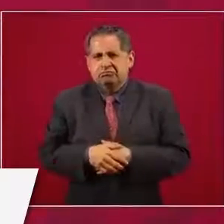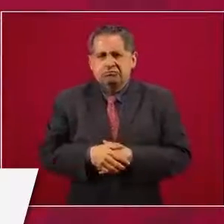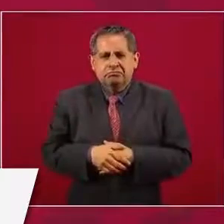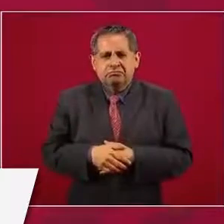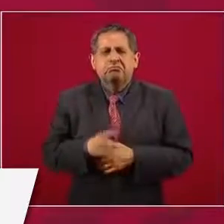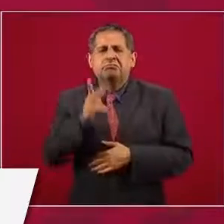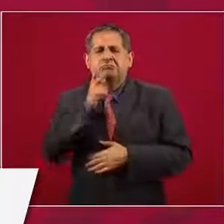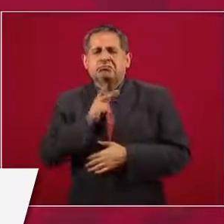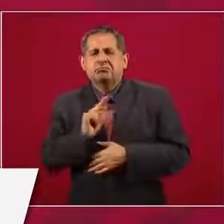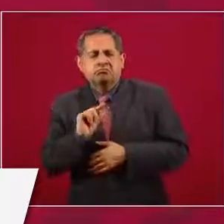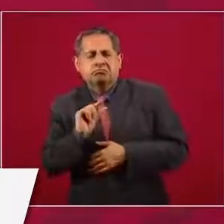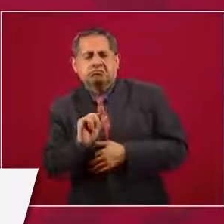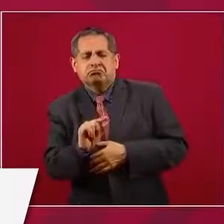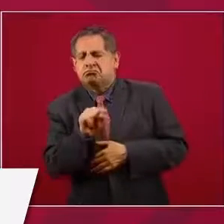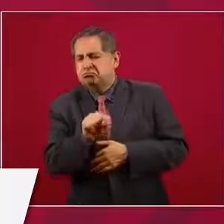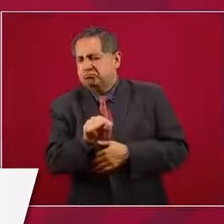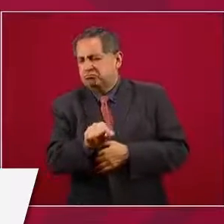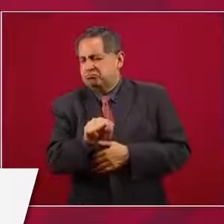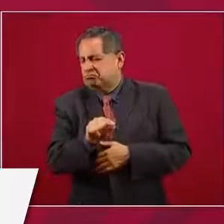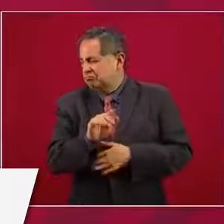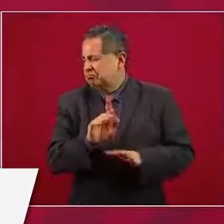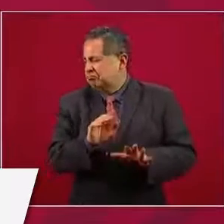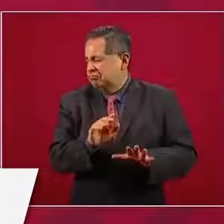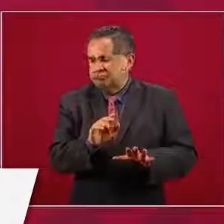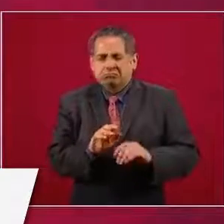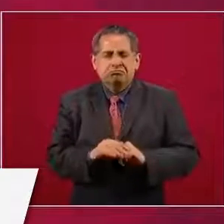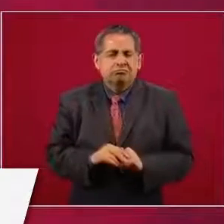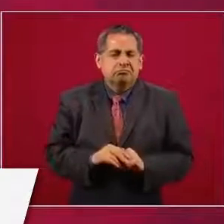poco petróleo